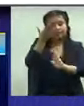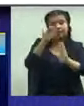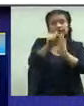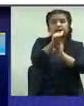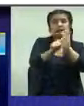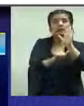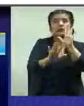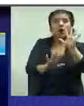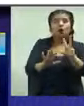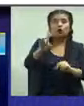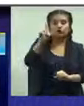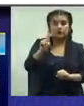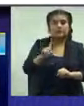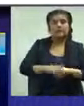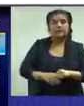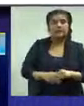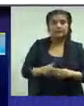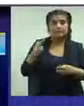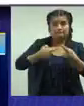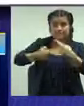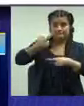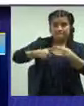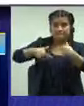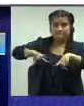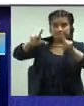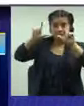11. Retrocedan uno.